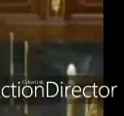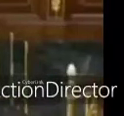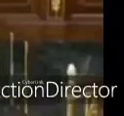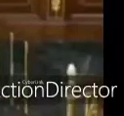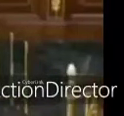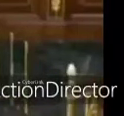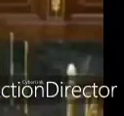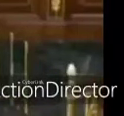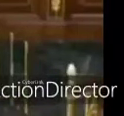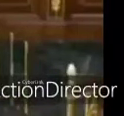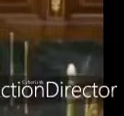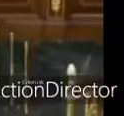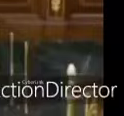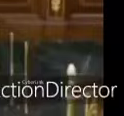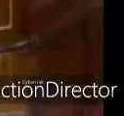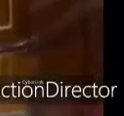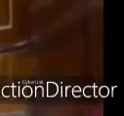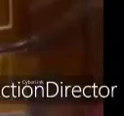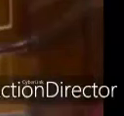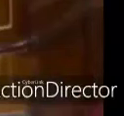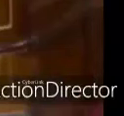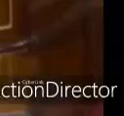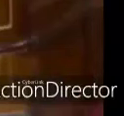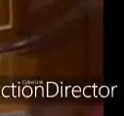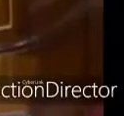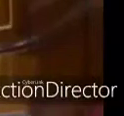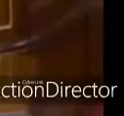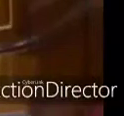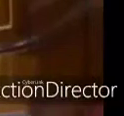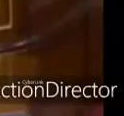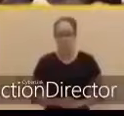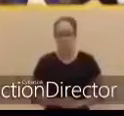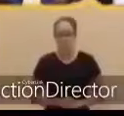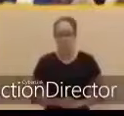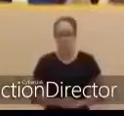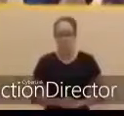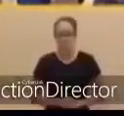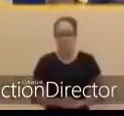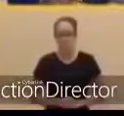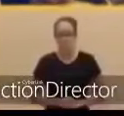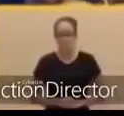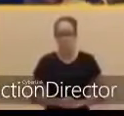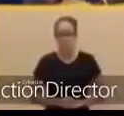proclama zapatista que dice que el pueblo manda y el gobierno obedece.